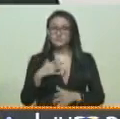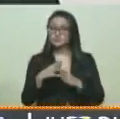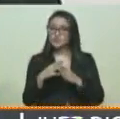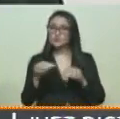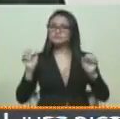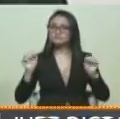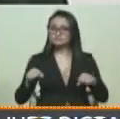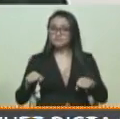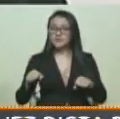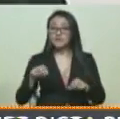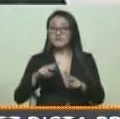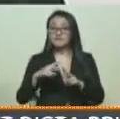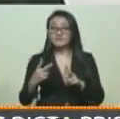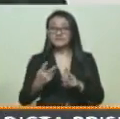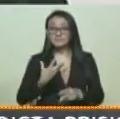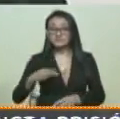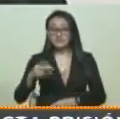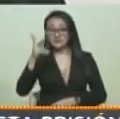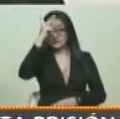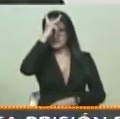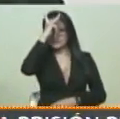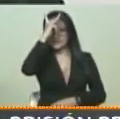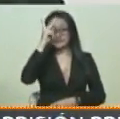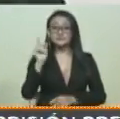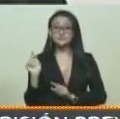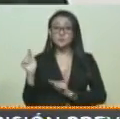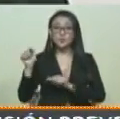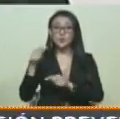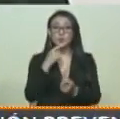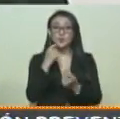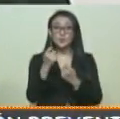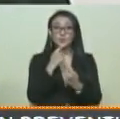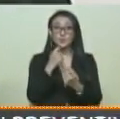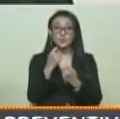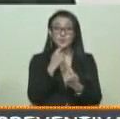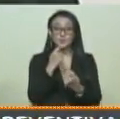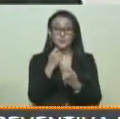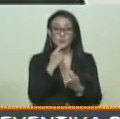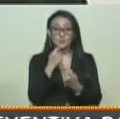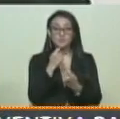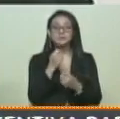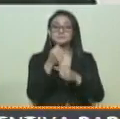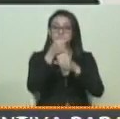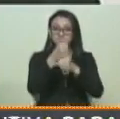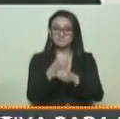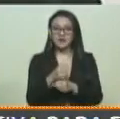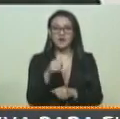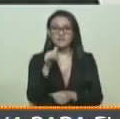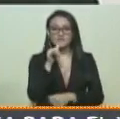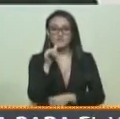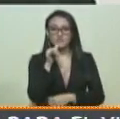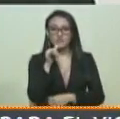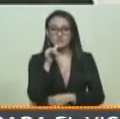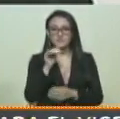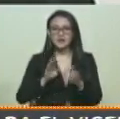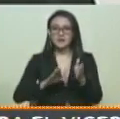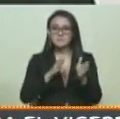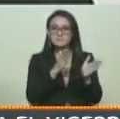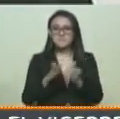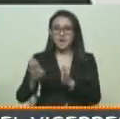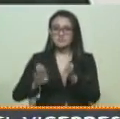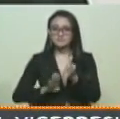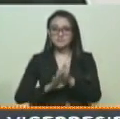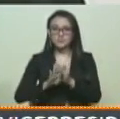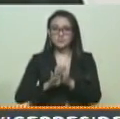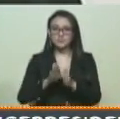que el vicepresidente de la República, Tarek El Aissami, se dirija a los medios de comunicación social. Se espera que informe sobre el avance del plan desestabilizador